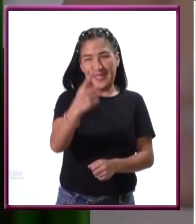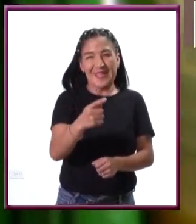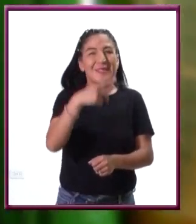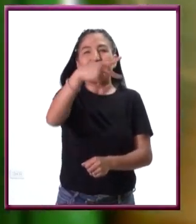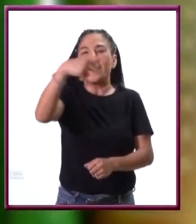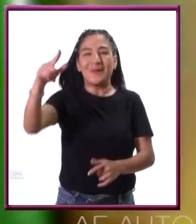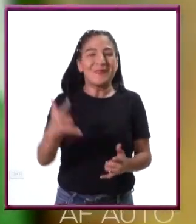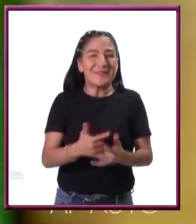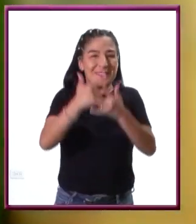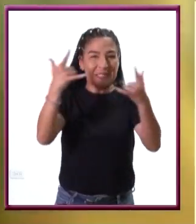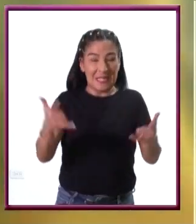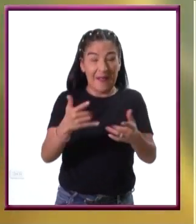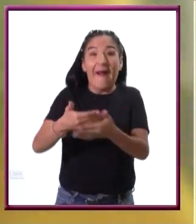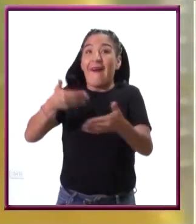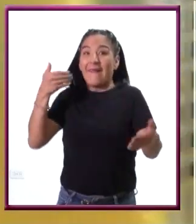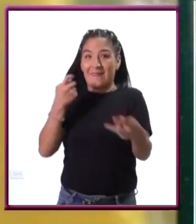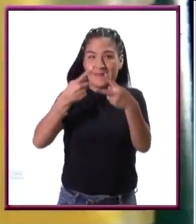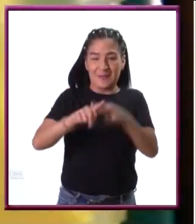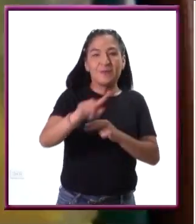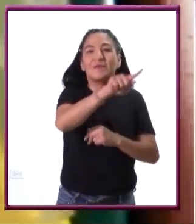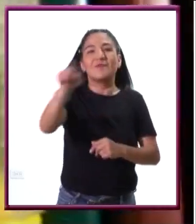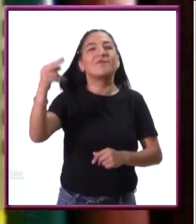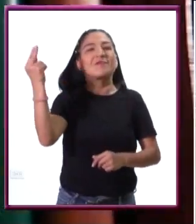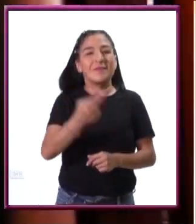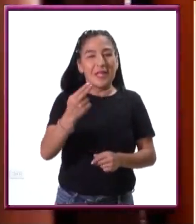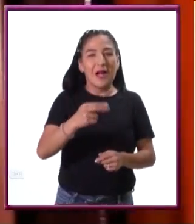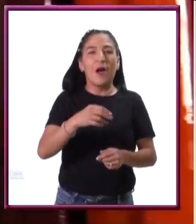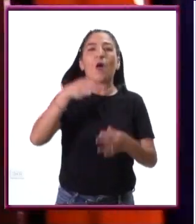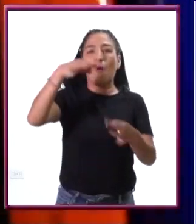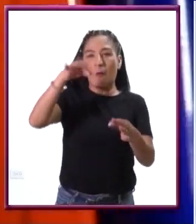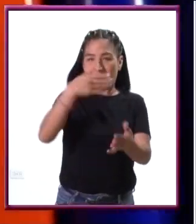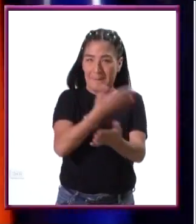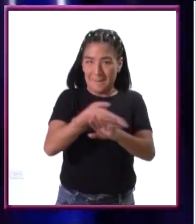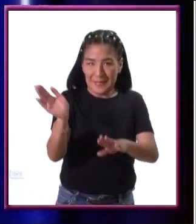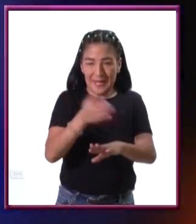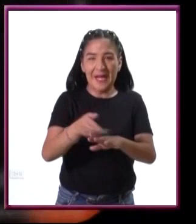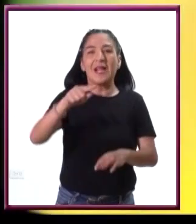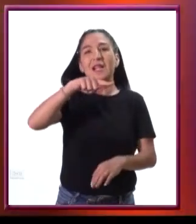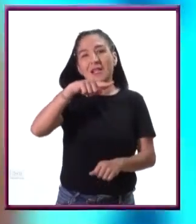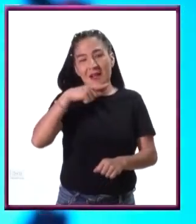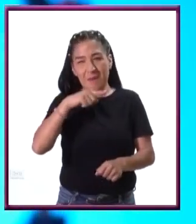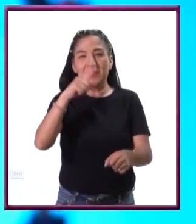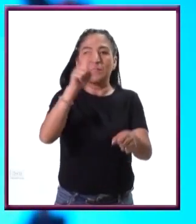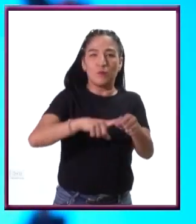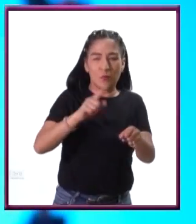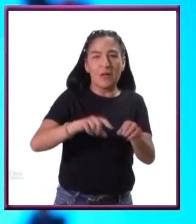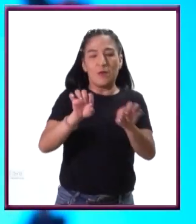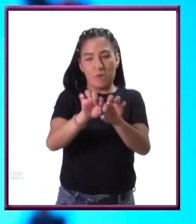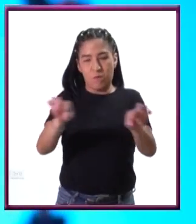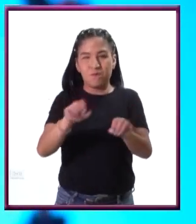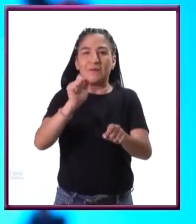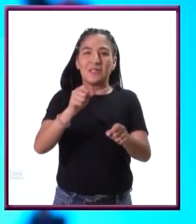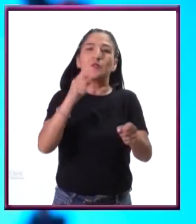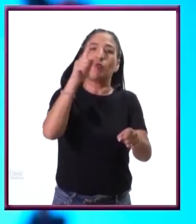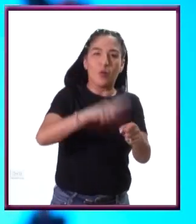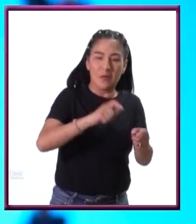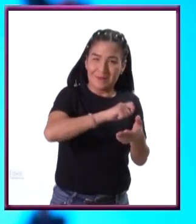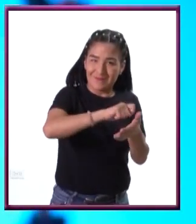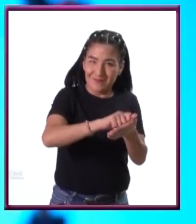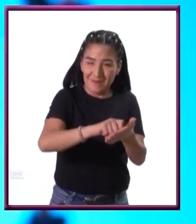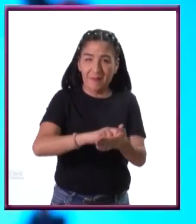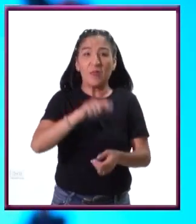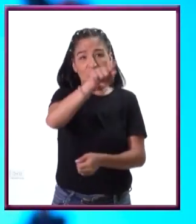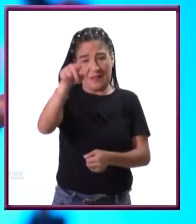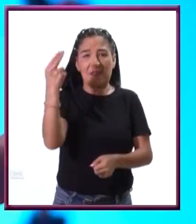Antes de empezar, vas a necesitar hojas blancas, lápices y plumones de colores. Si lo necesitas, pide ayuda a